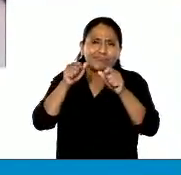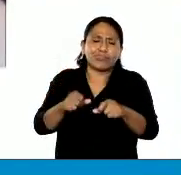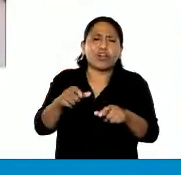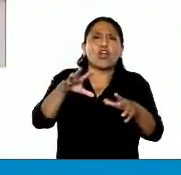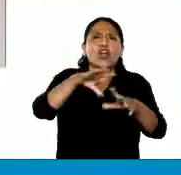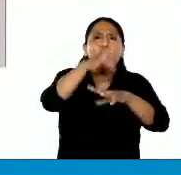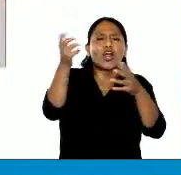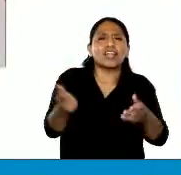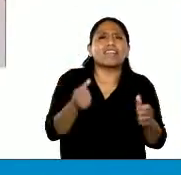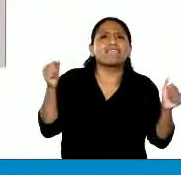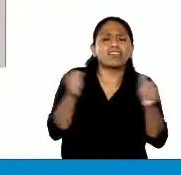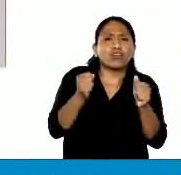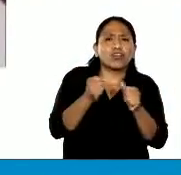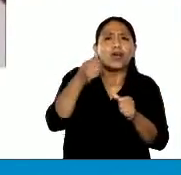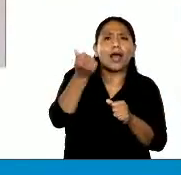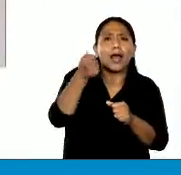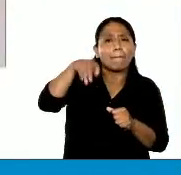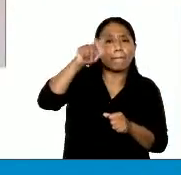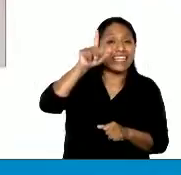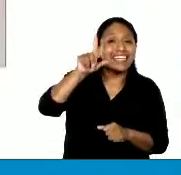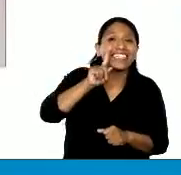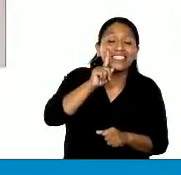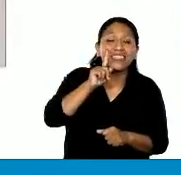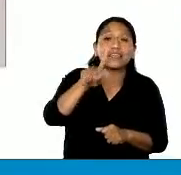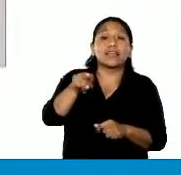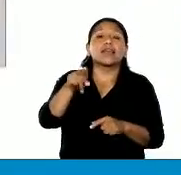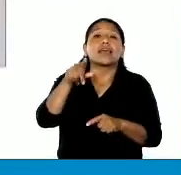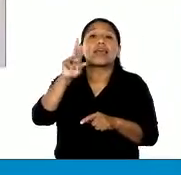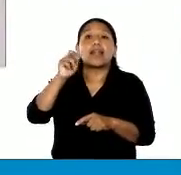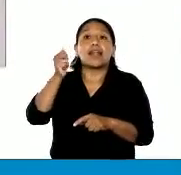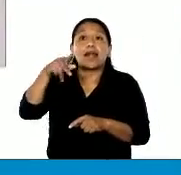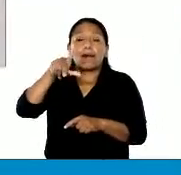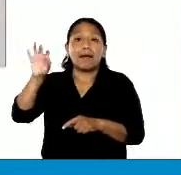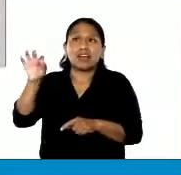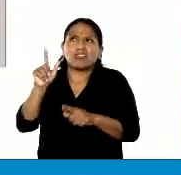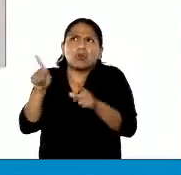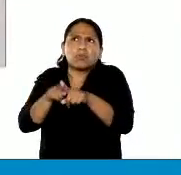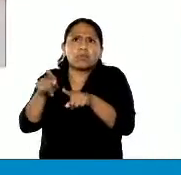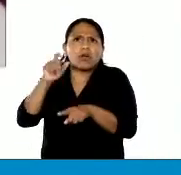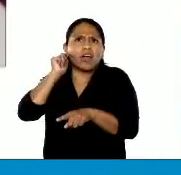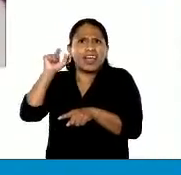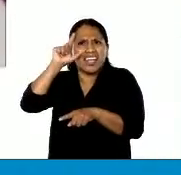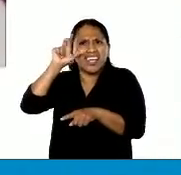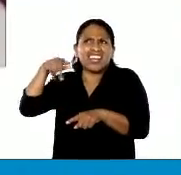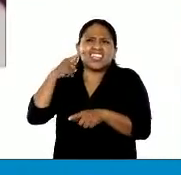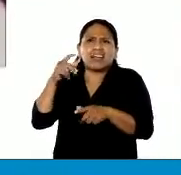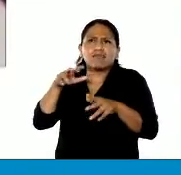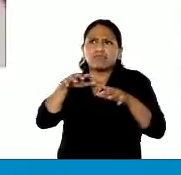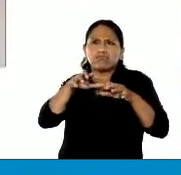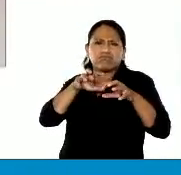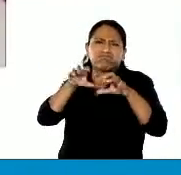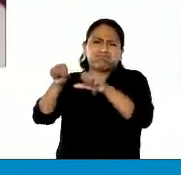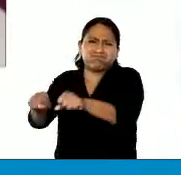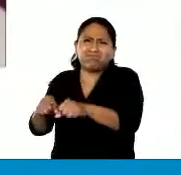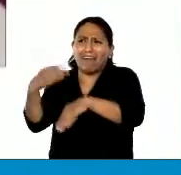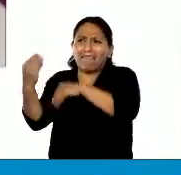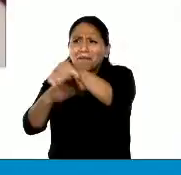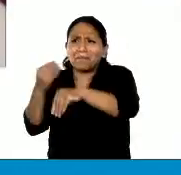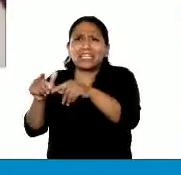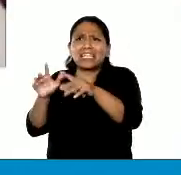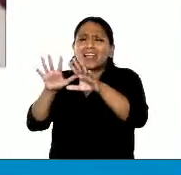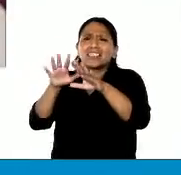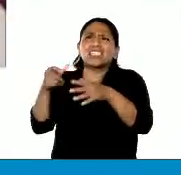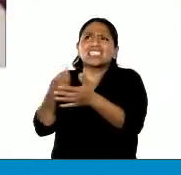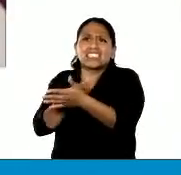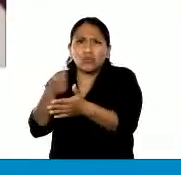frigorífico Arrevit en Ramallo, o el año pasado en Guernica, arrasando con topadoras directamente a miles de familias que luchaban y que